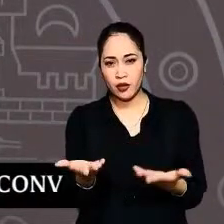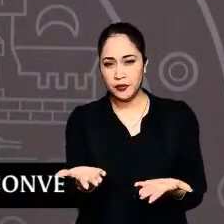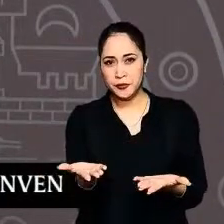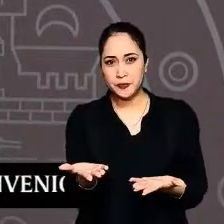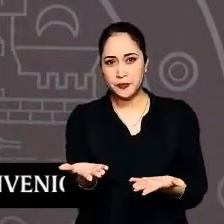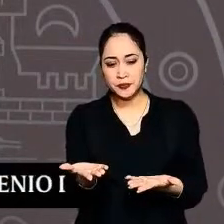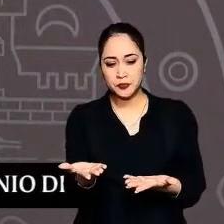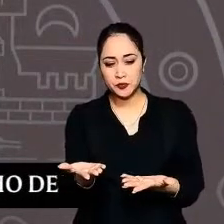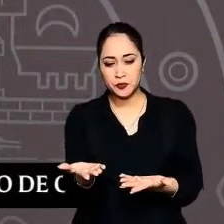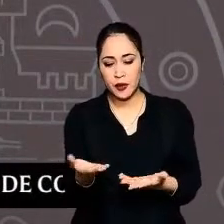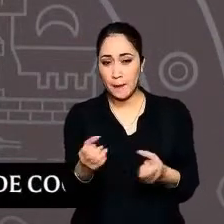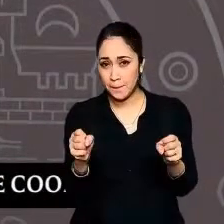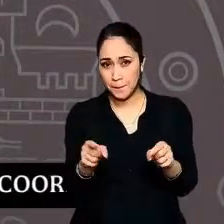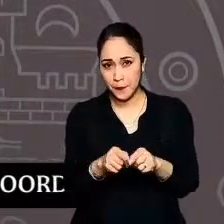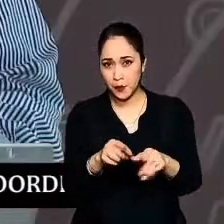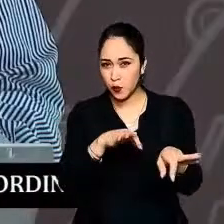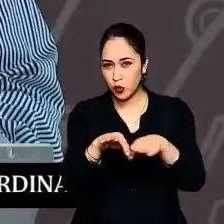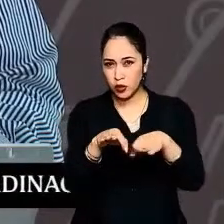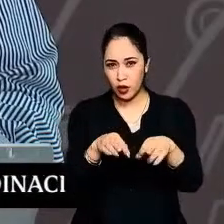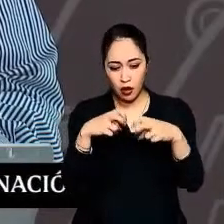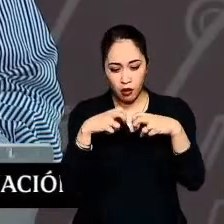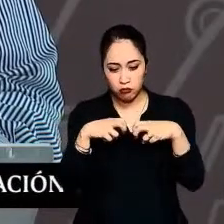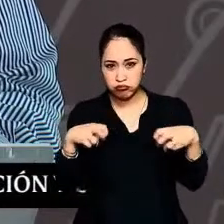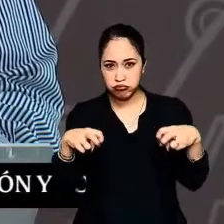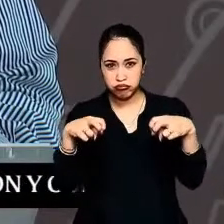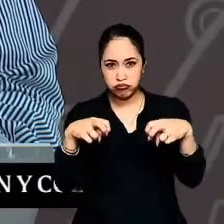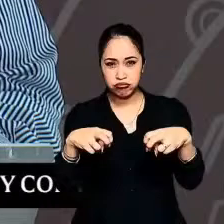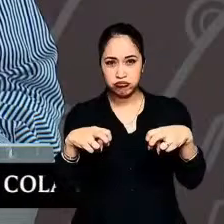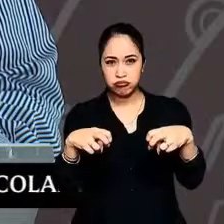Y una mesa para